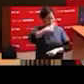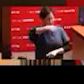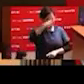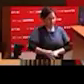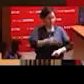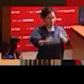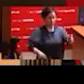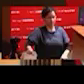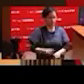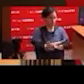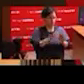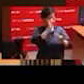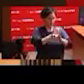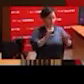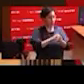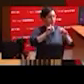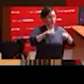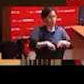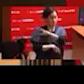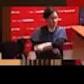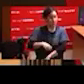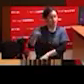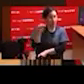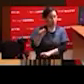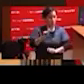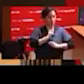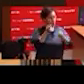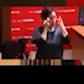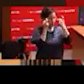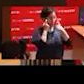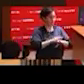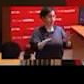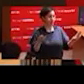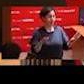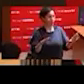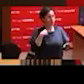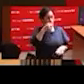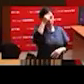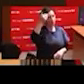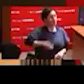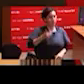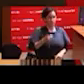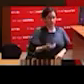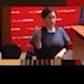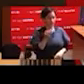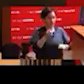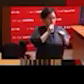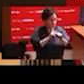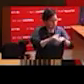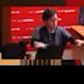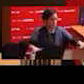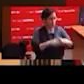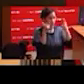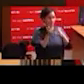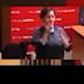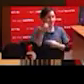en estas personas hoy Álvaro nos ha dado una lección a todos nosotros creo que es fundamental llegar a la sociedad con mensajes como